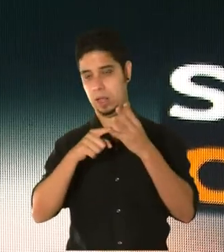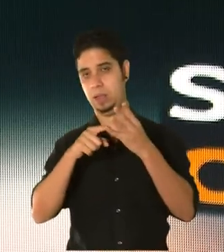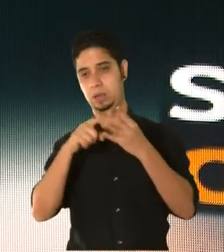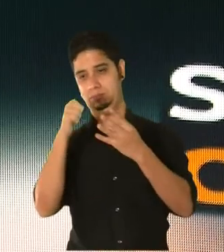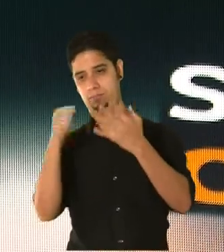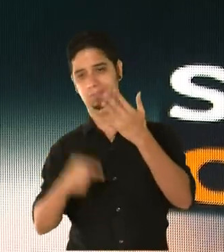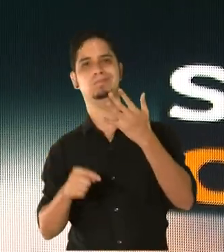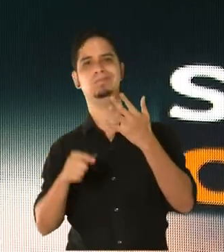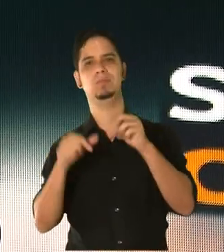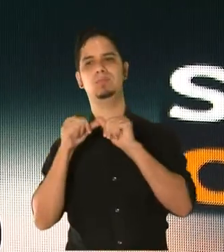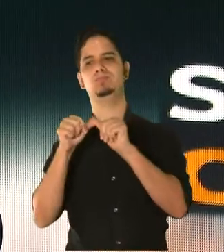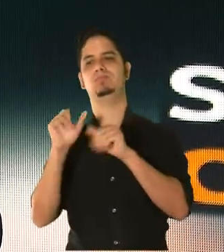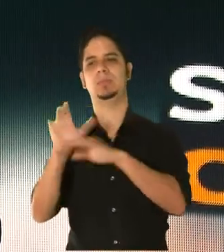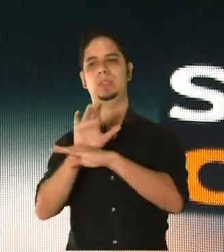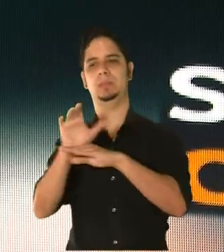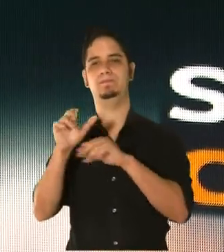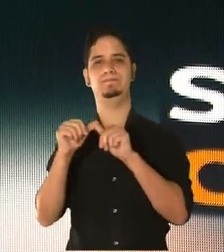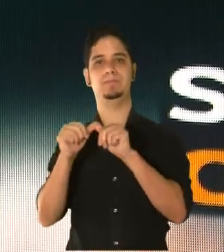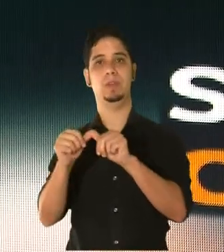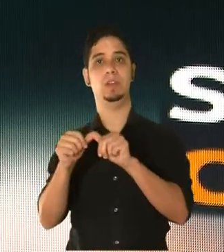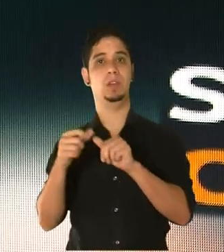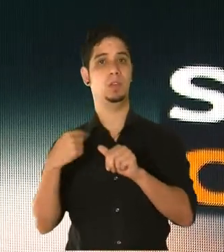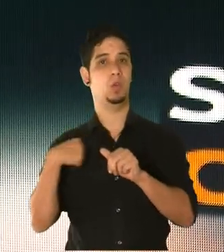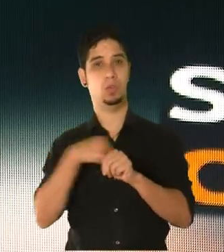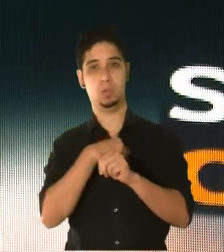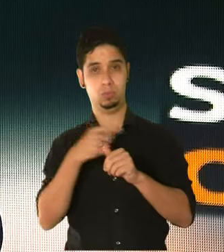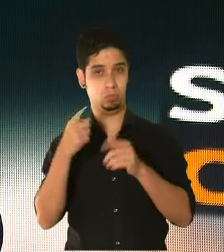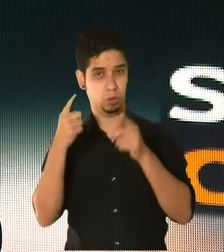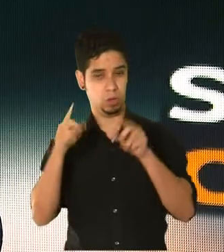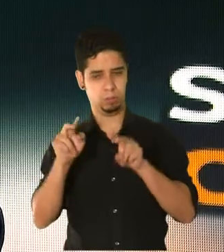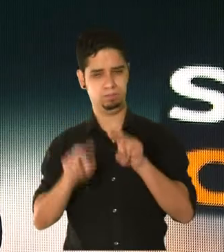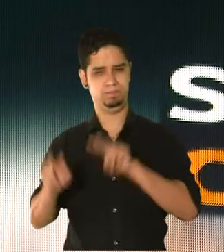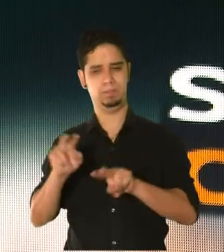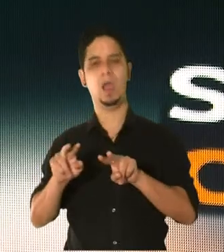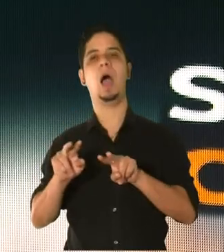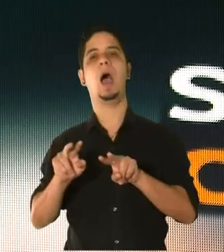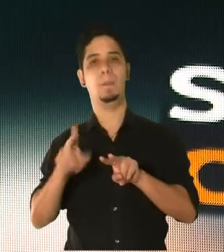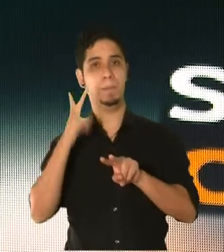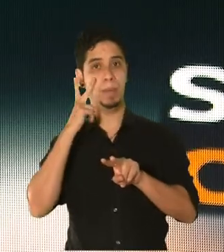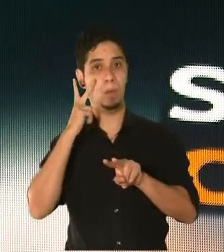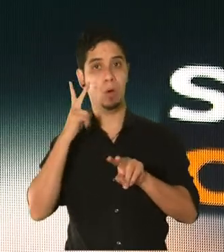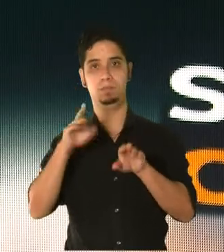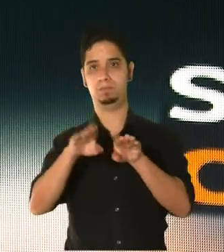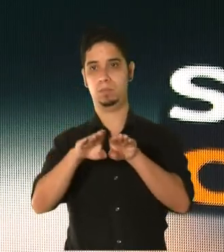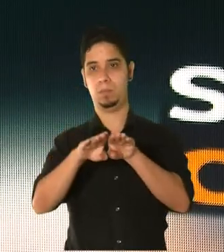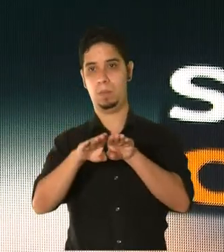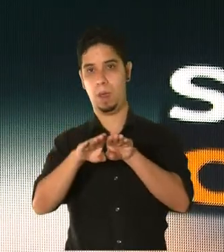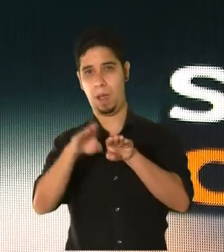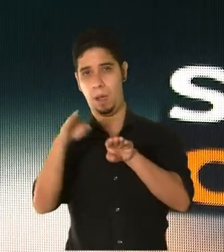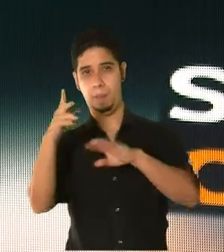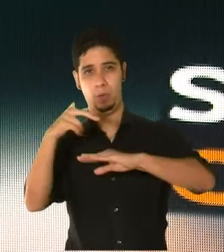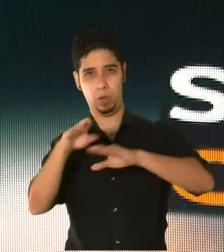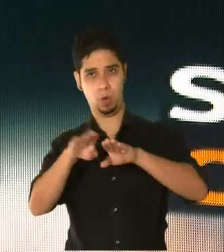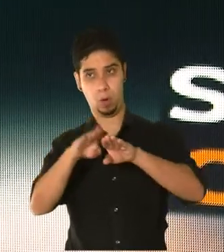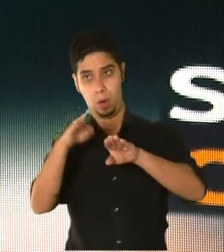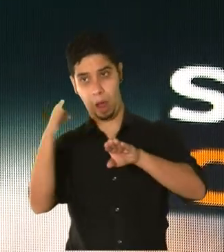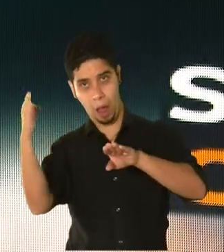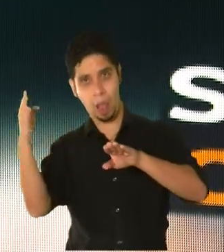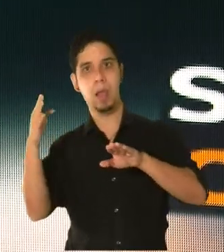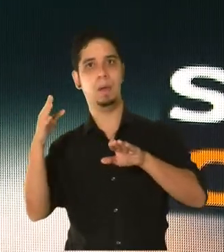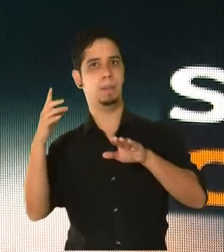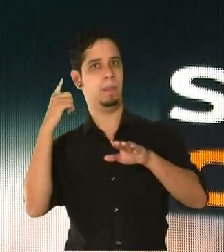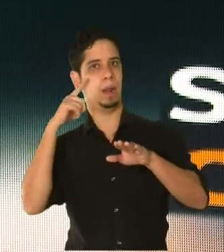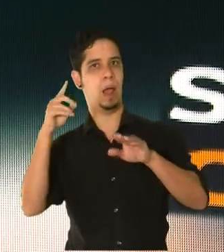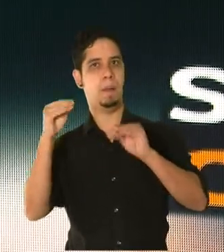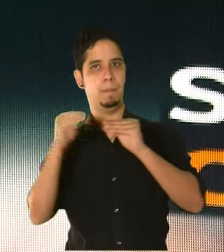está pero y de ahí empezamos a movernos cuando ya del lock down abren el comercio con restricciones muchos pediatras